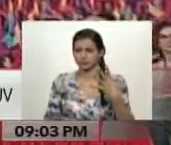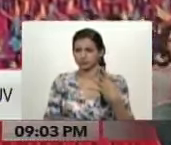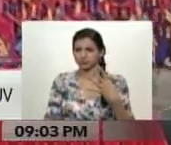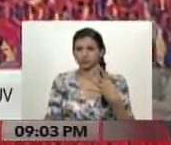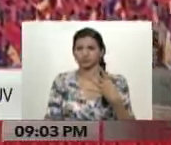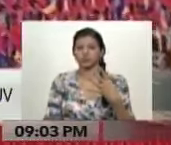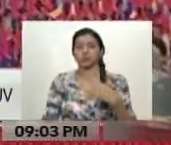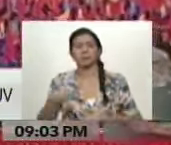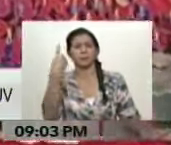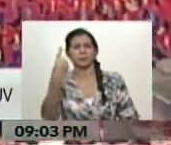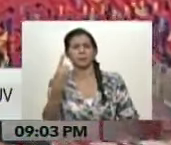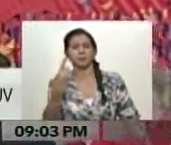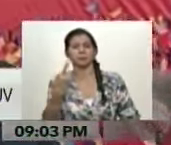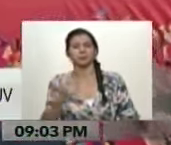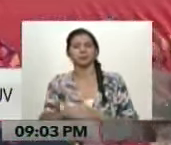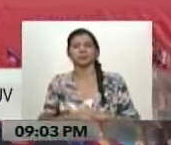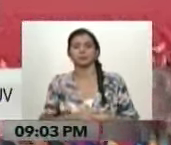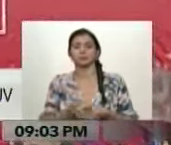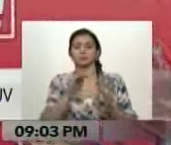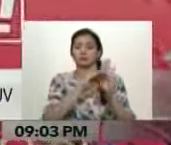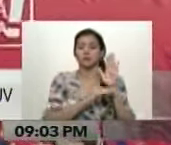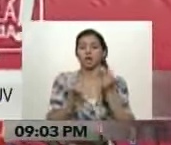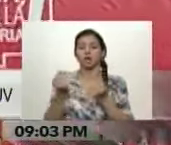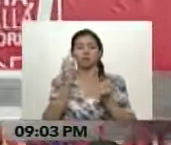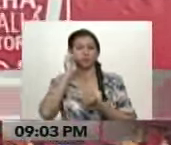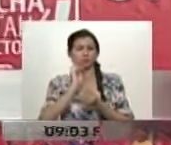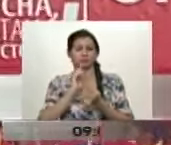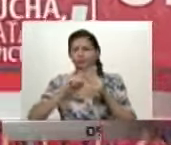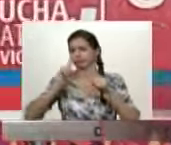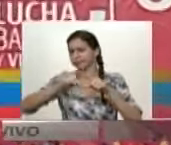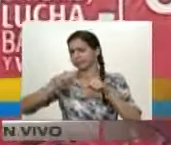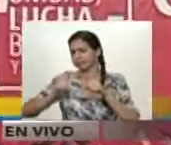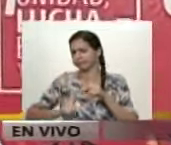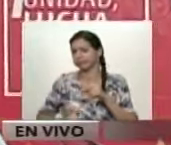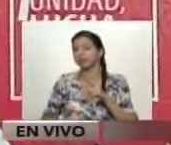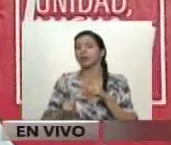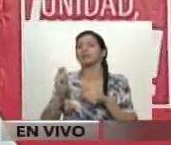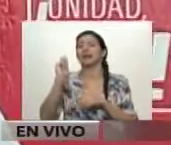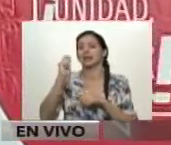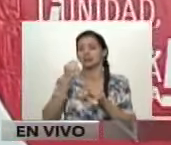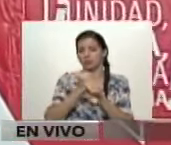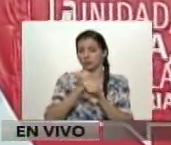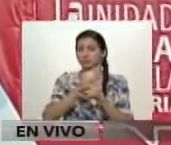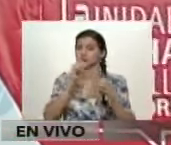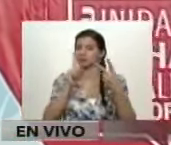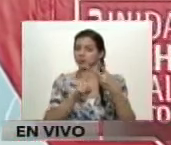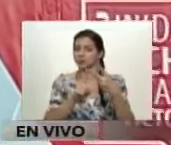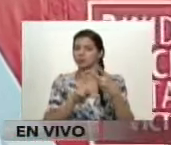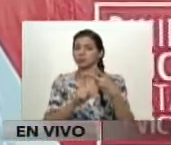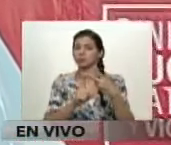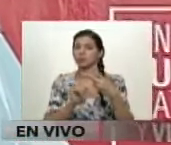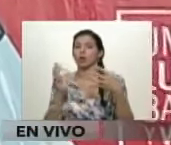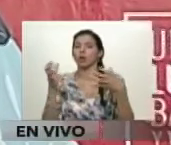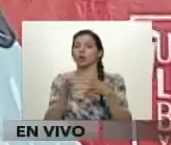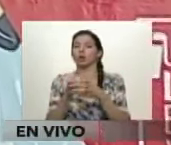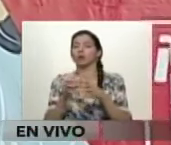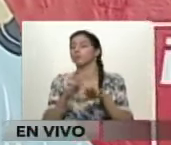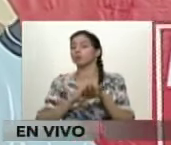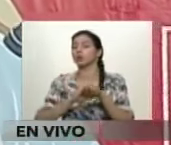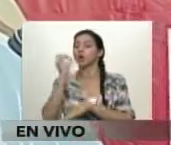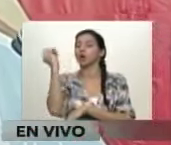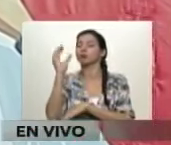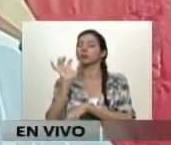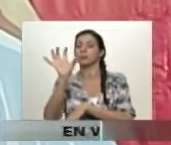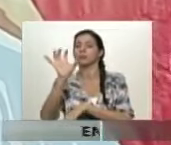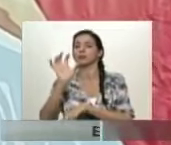Primer frente, la agenda económica bolivariana y todas las tareas que de allí se desprenden. Segundo frente, el Congreso de la Patria y la construcción del